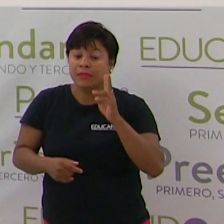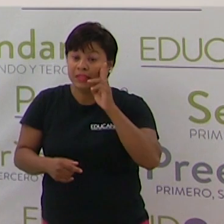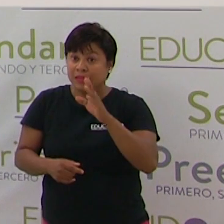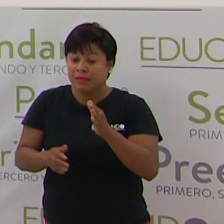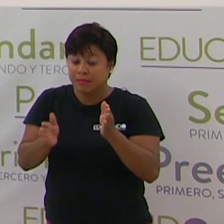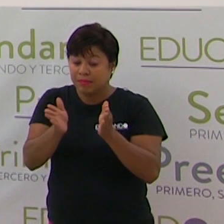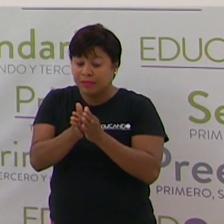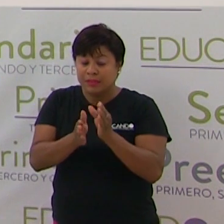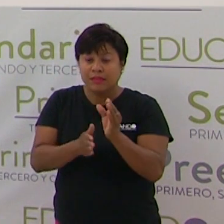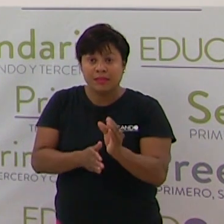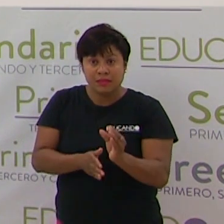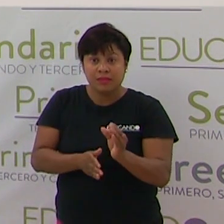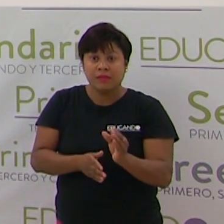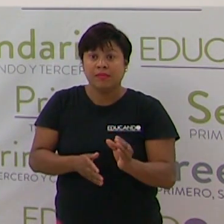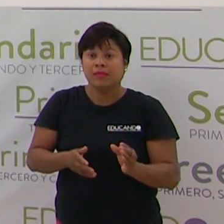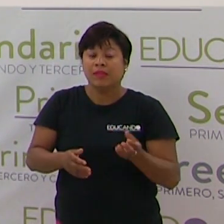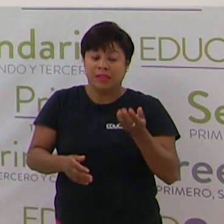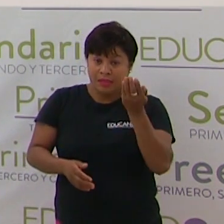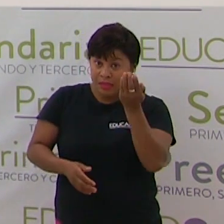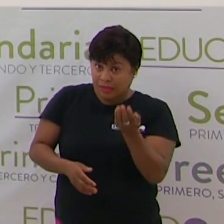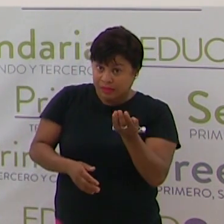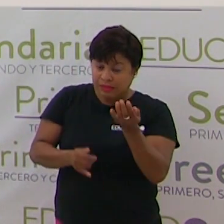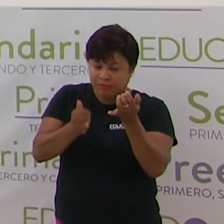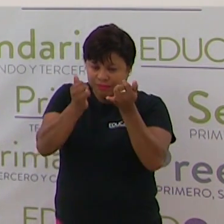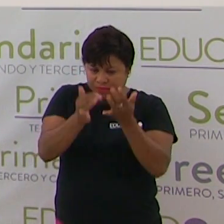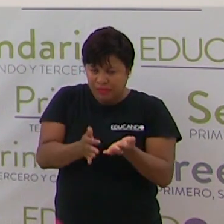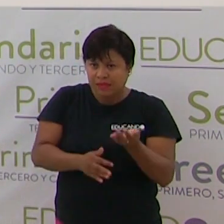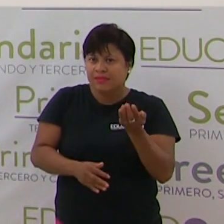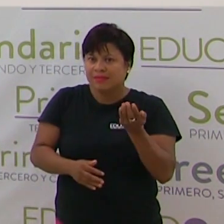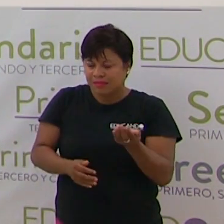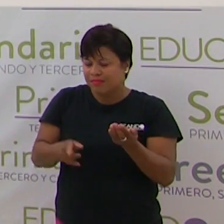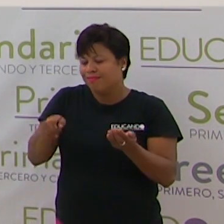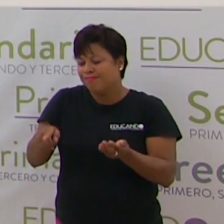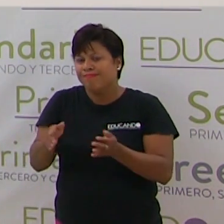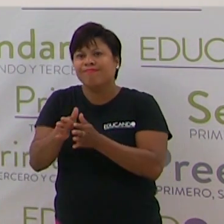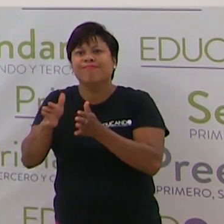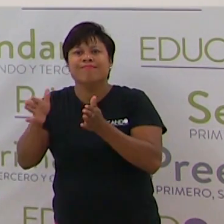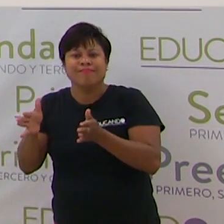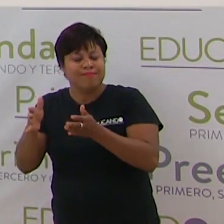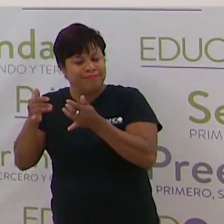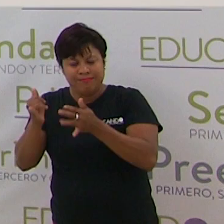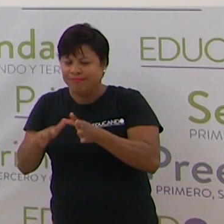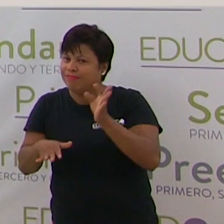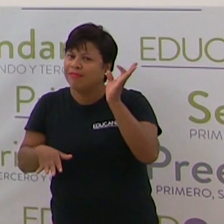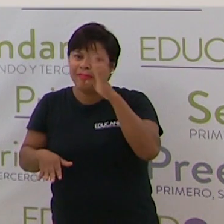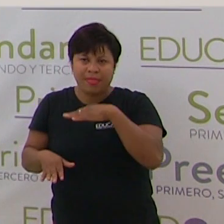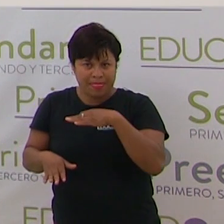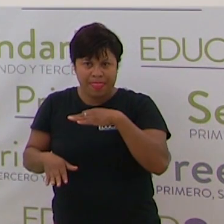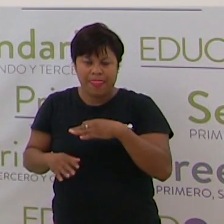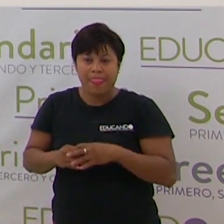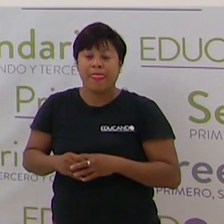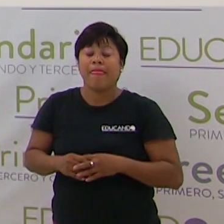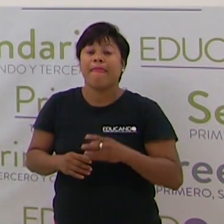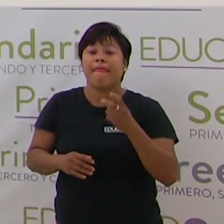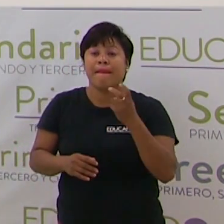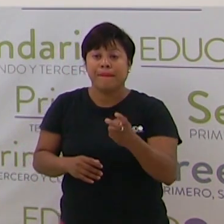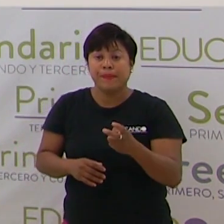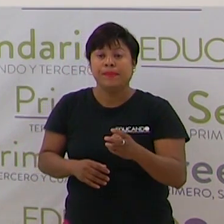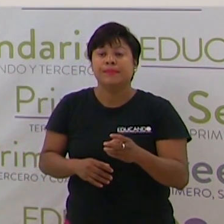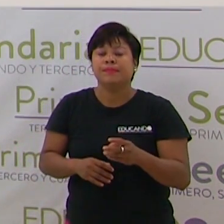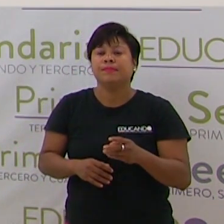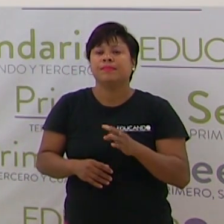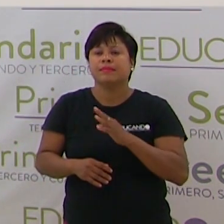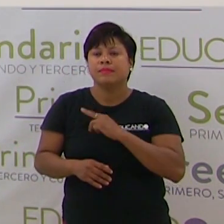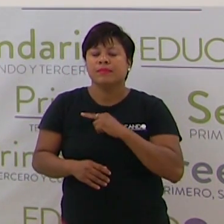pequeño, este pesa más que este, aunque se vea más grande. Y ahí entra en juego lo que yo